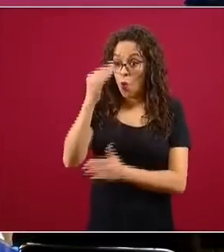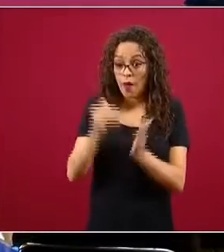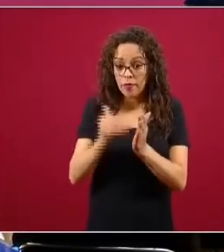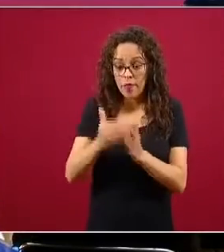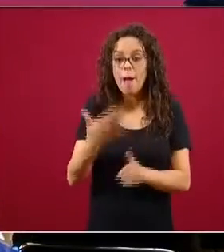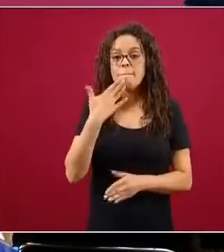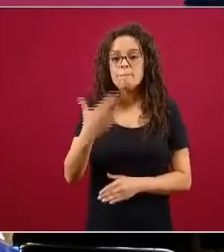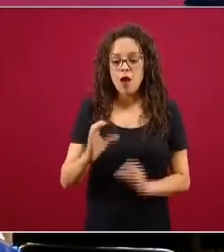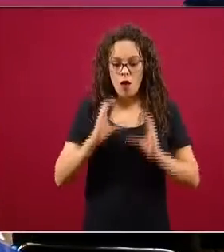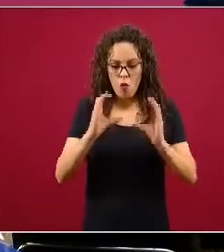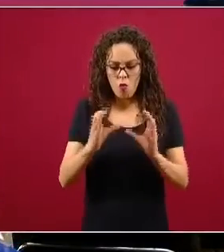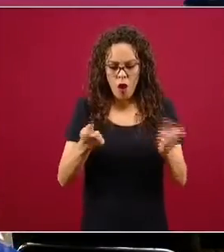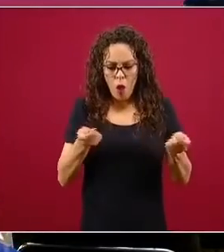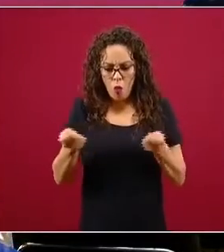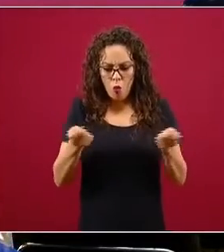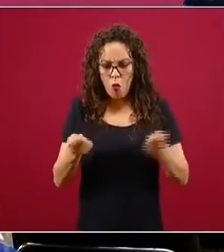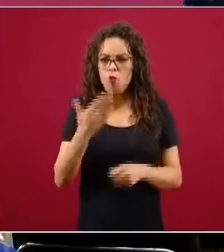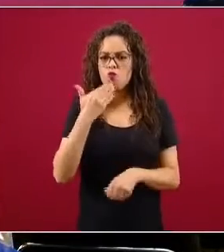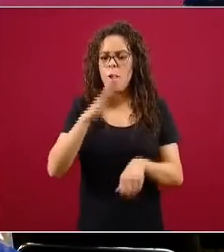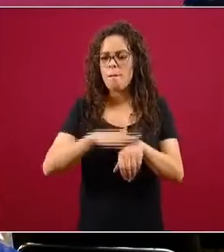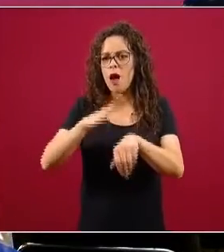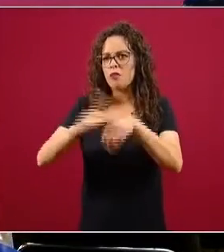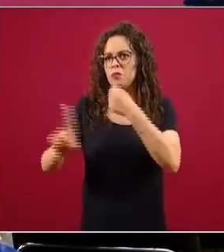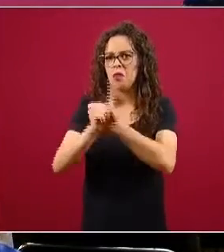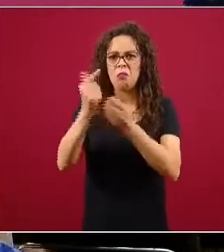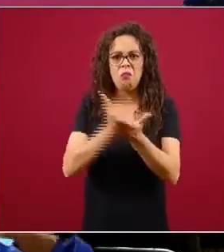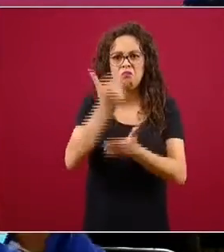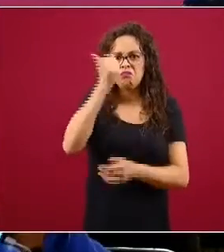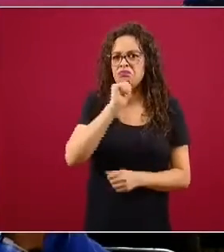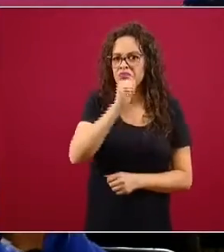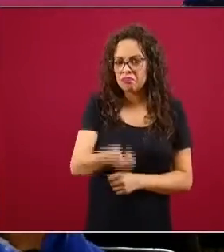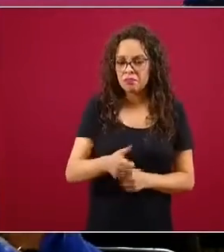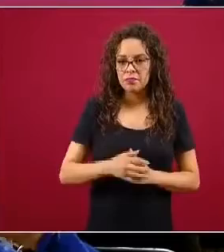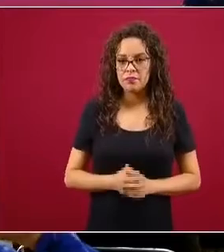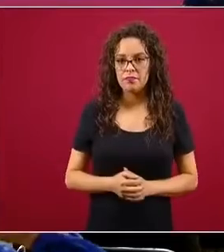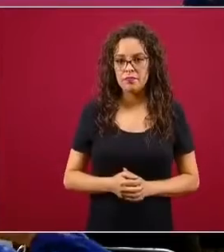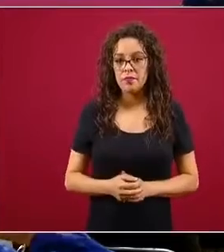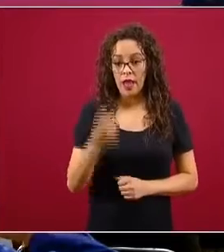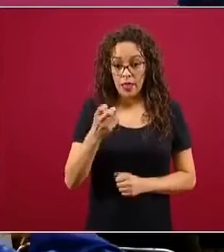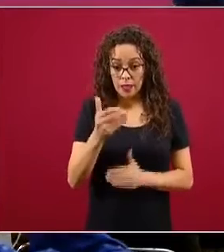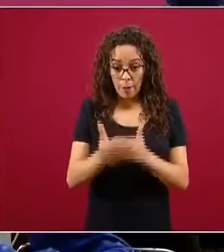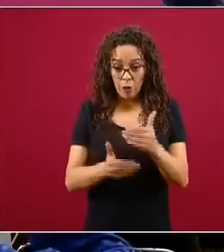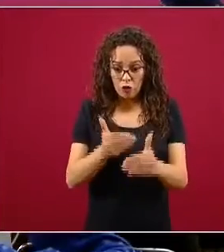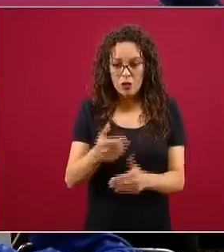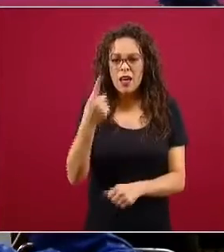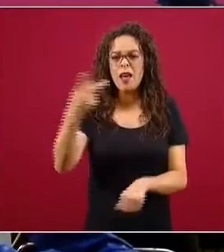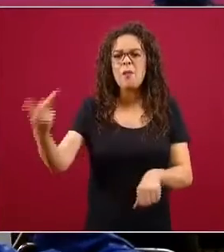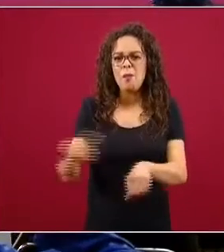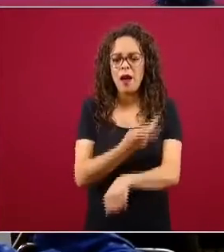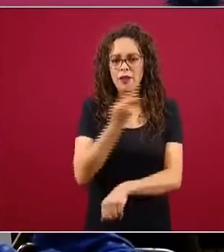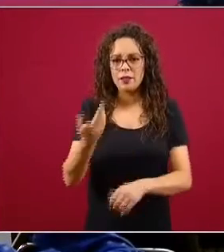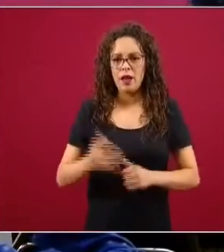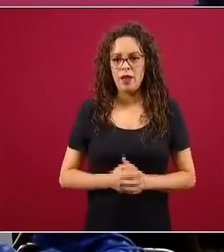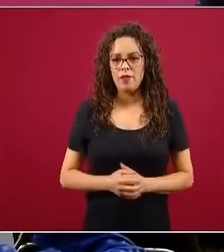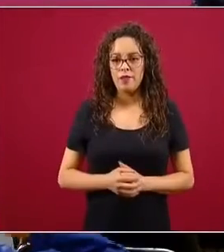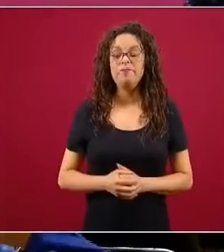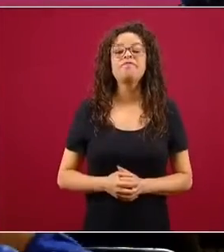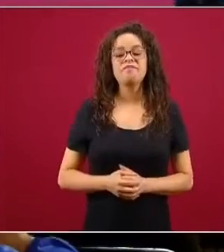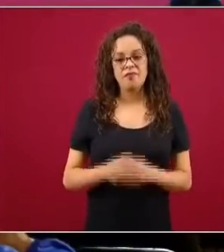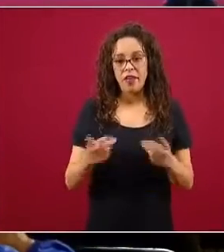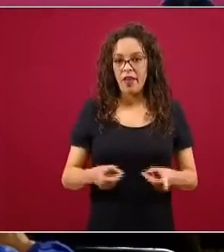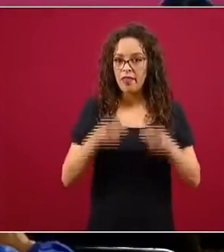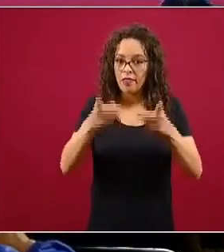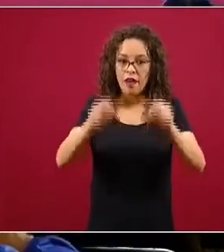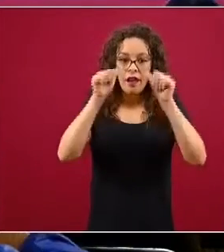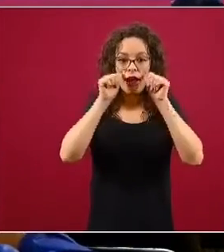controlados y no tienen complicaciones. ¿Qué es lo que pasa en todo este proceso? Es principalmente la atención médica, la